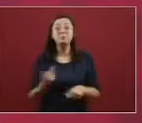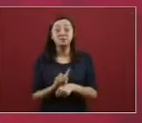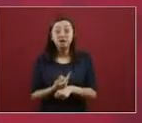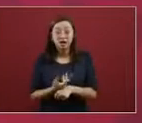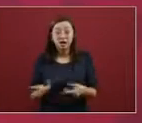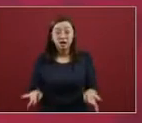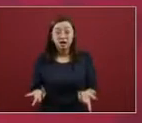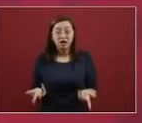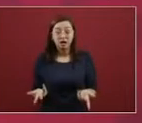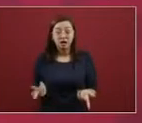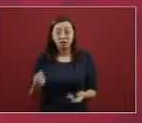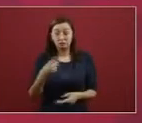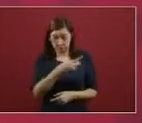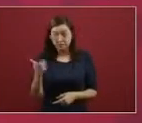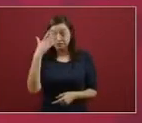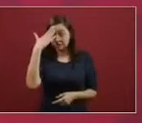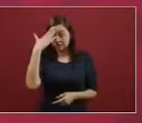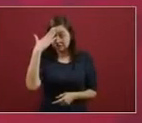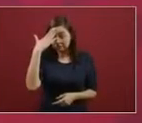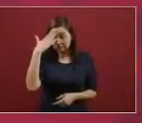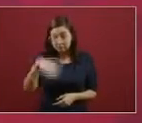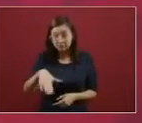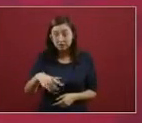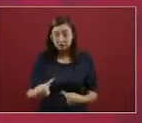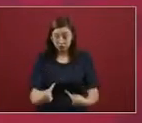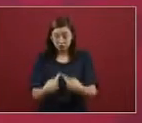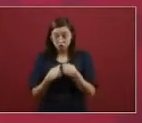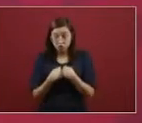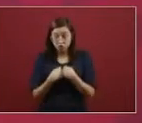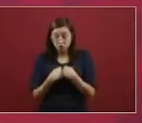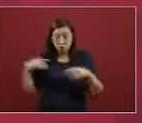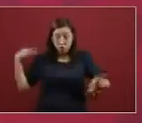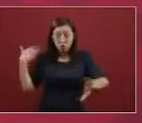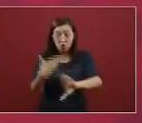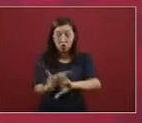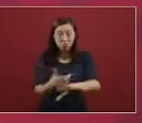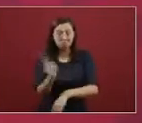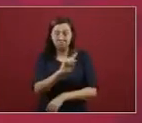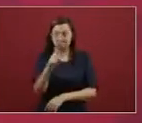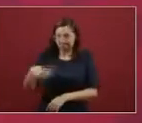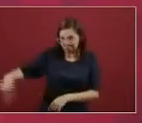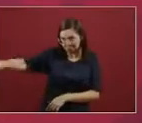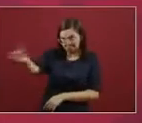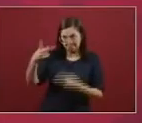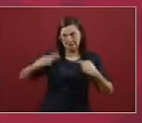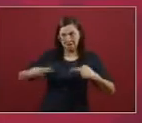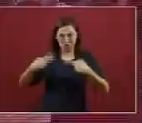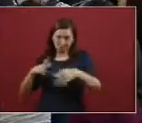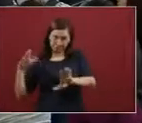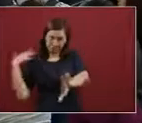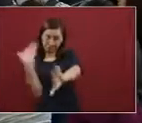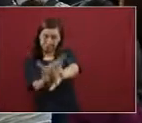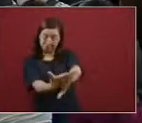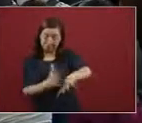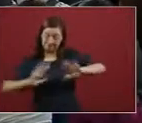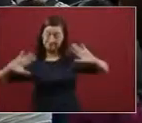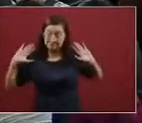entonces pero no soy yo es la gente no es